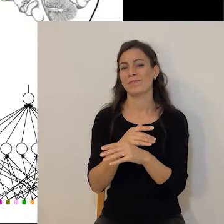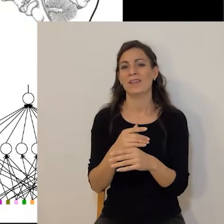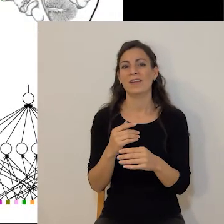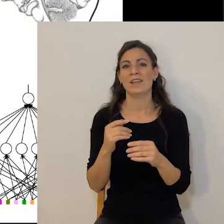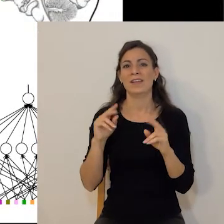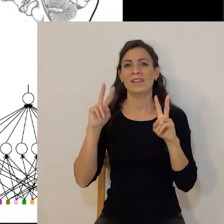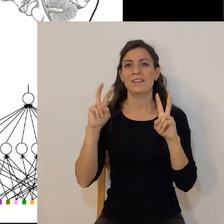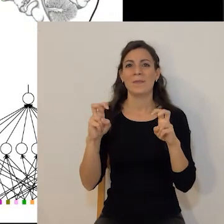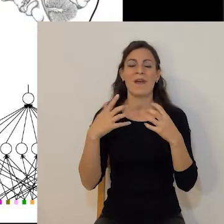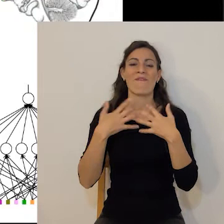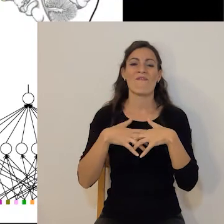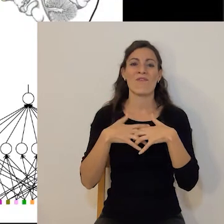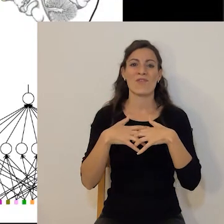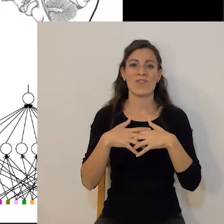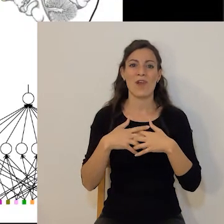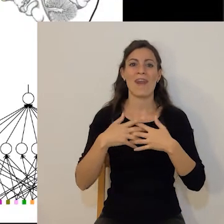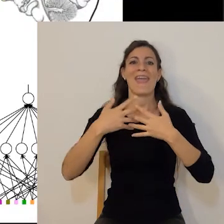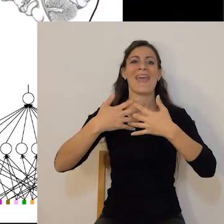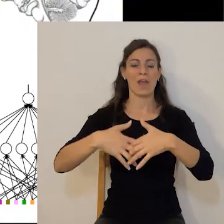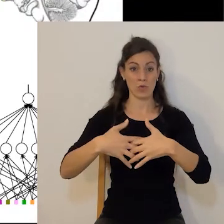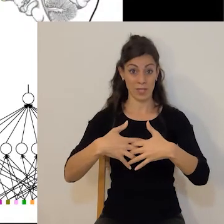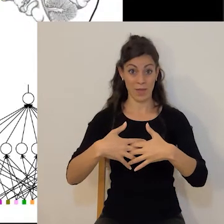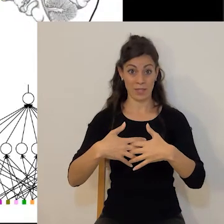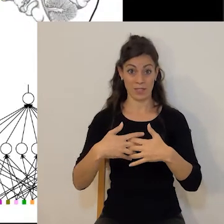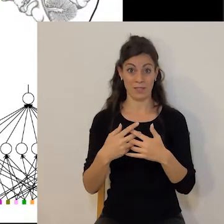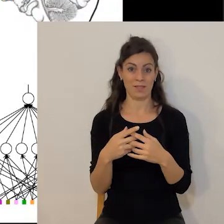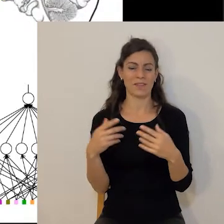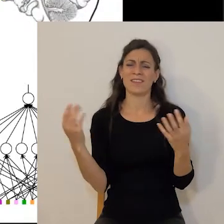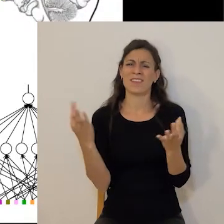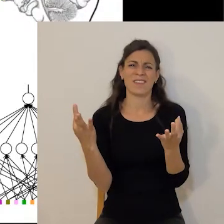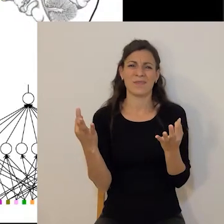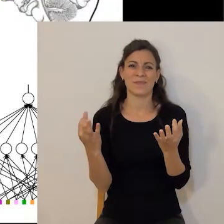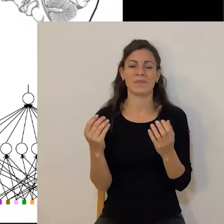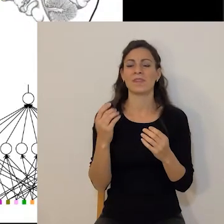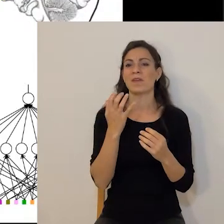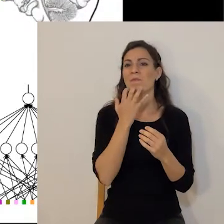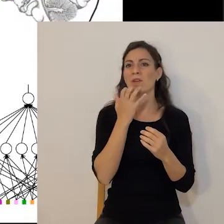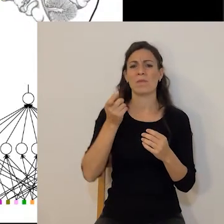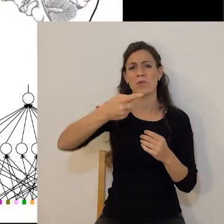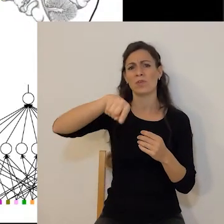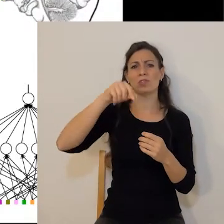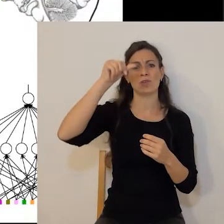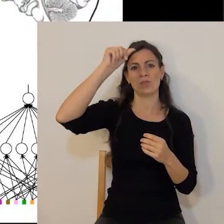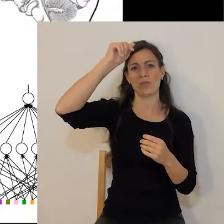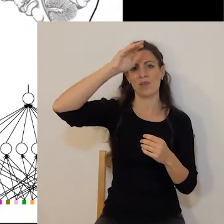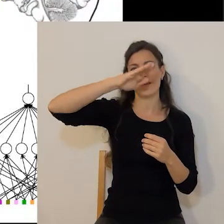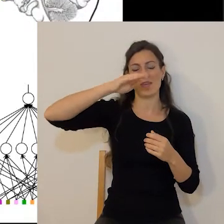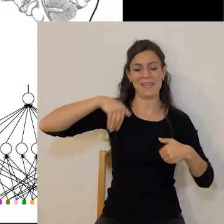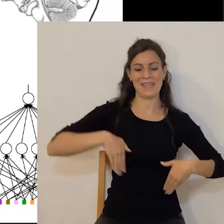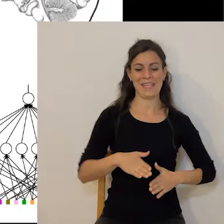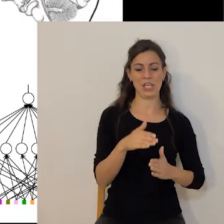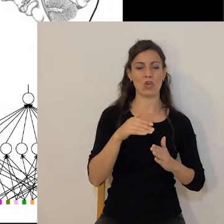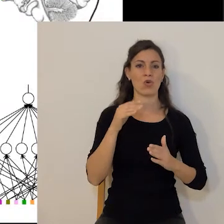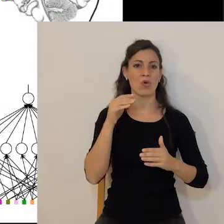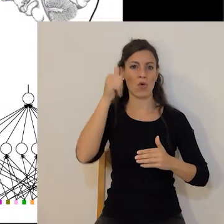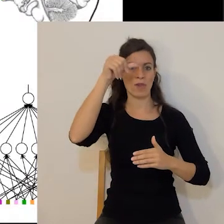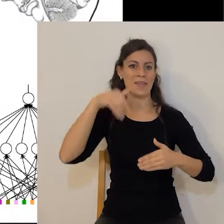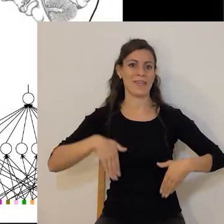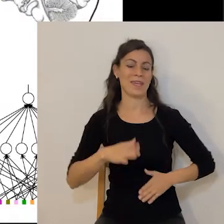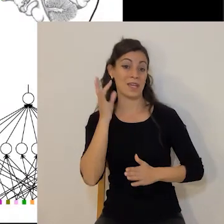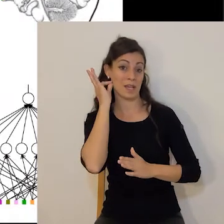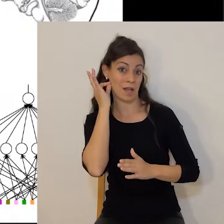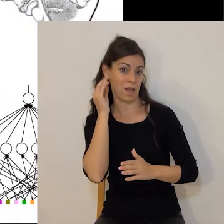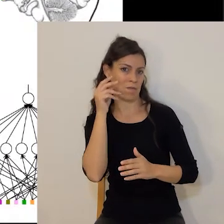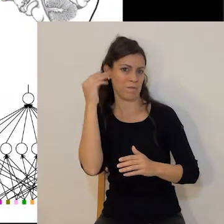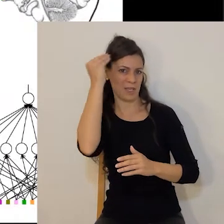con las funciones ejecutivas. Y fijaros en las funciones ejecutivas, ya no penséis en vuestro hijo, vuestra hija, vuestro alumnado, en vuestra vida